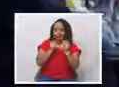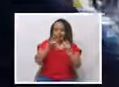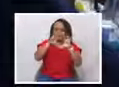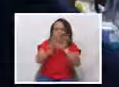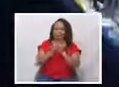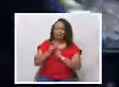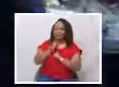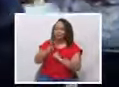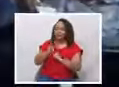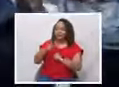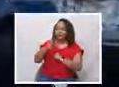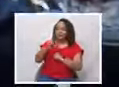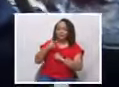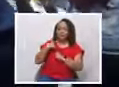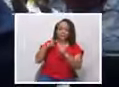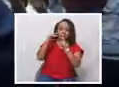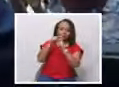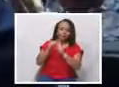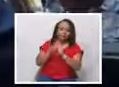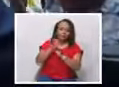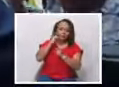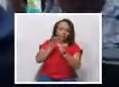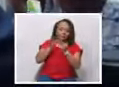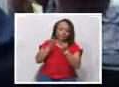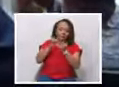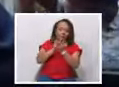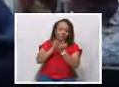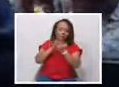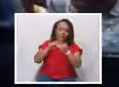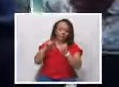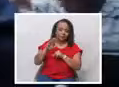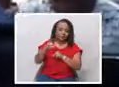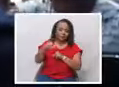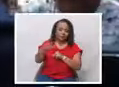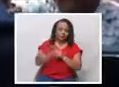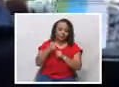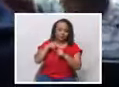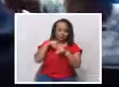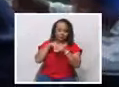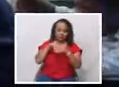La verdad es que no tengo palabras para describir eso, pero cuando crucé la